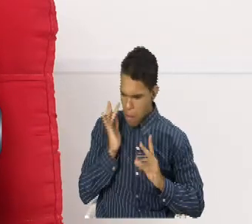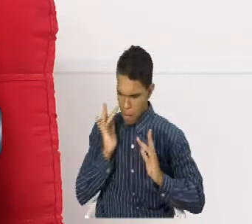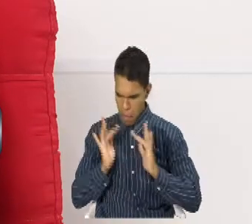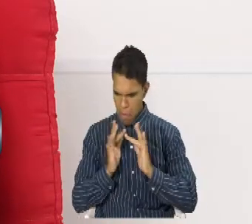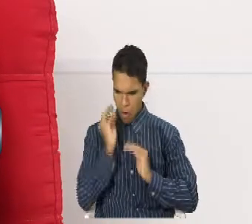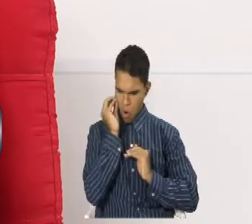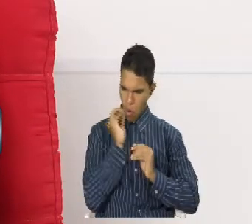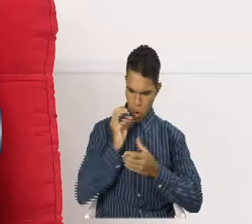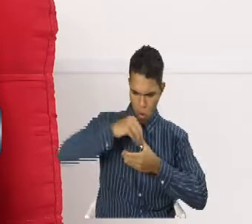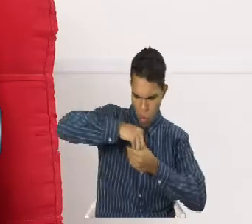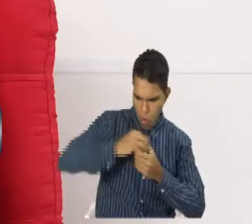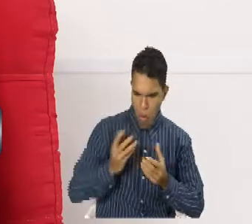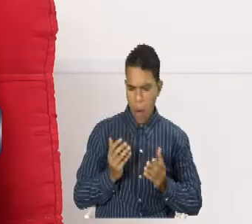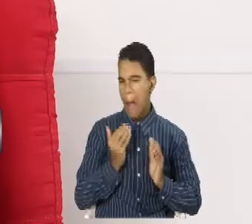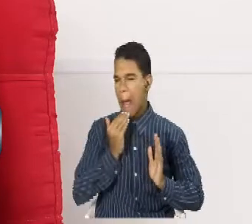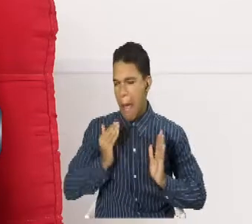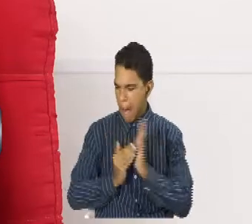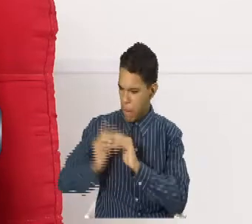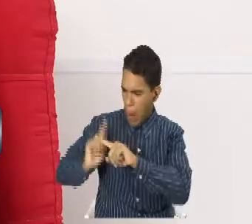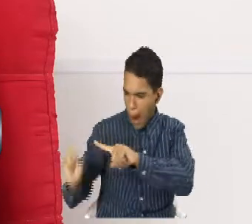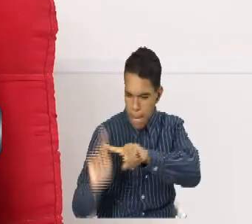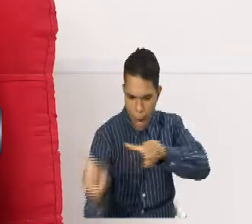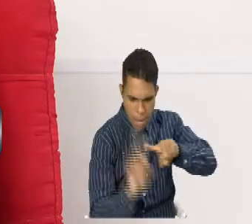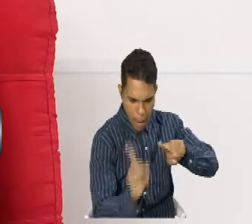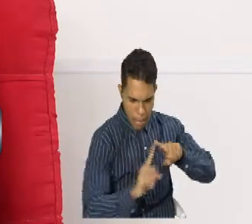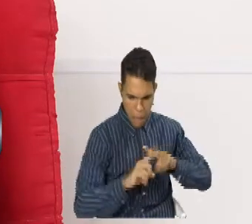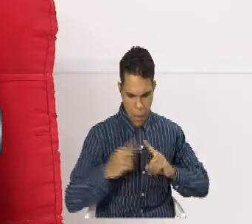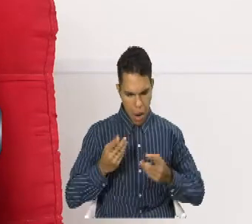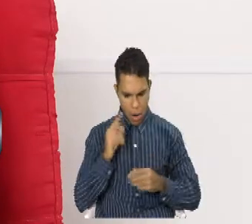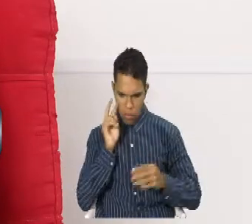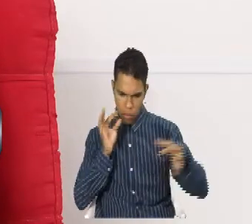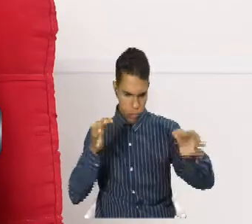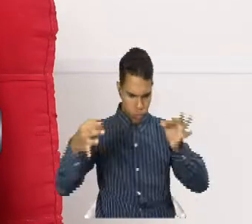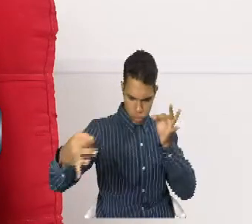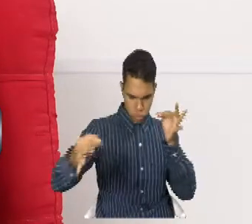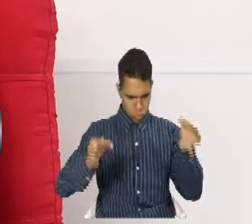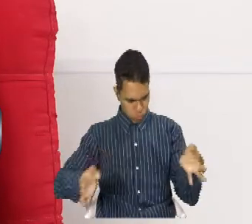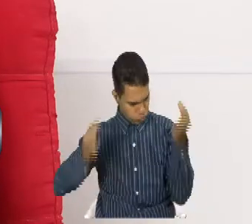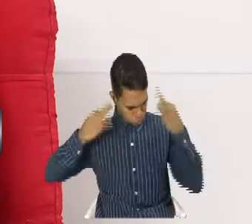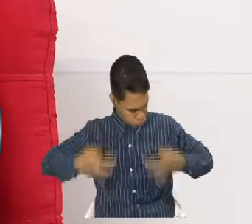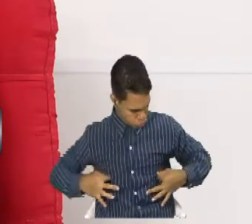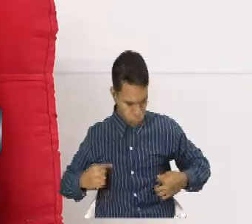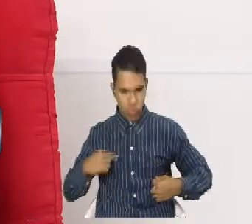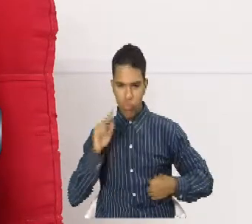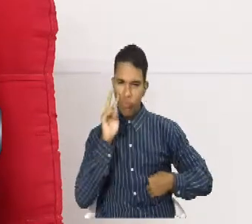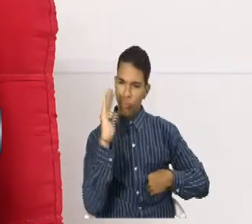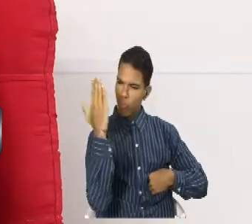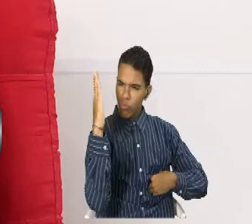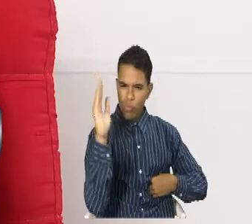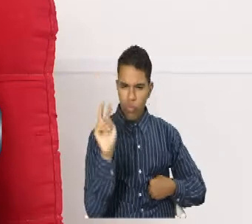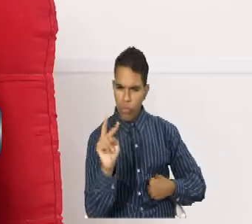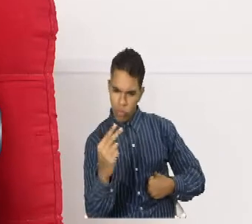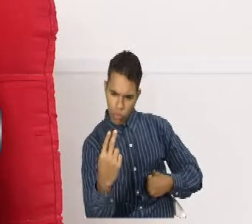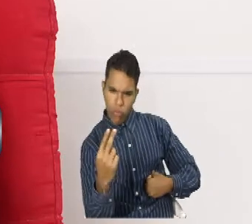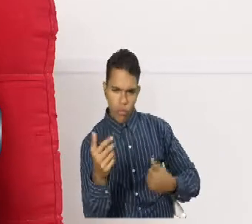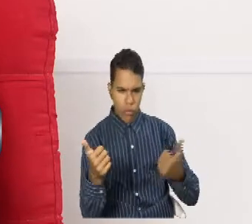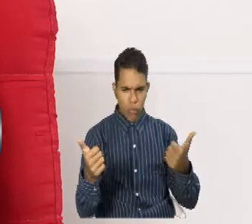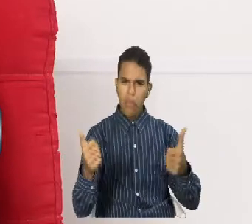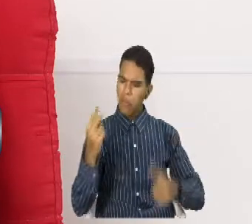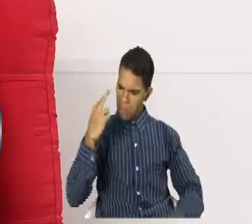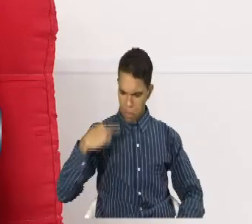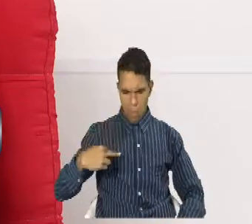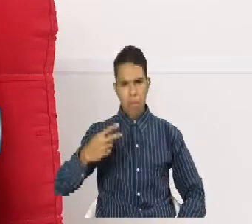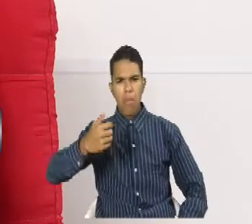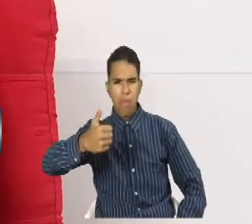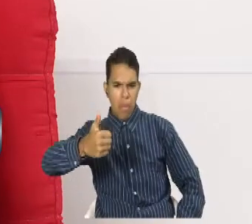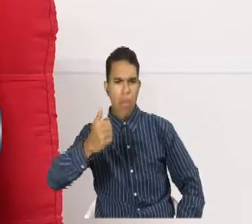determinadas vestuario, ¿sí? Que puedan verse bien. O sea, que ahorita mismo la etiqueta y el glamour nos exige a veces que no se marque la